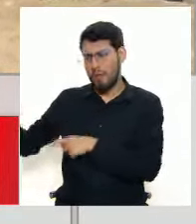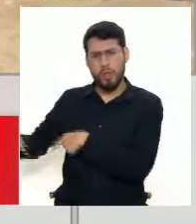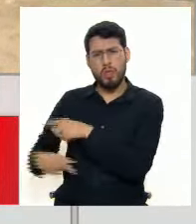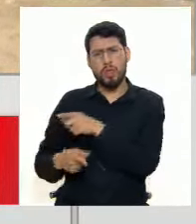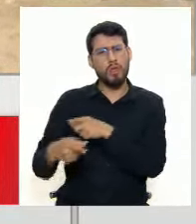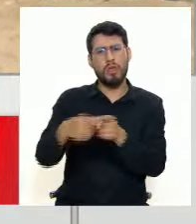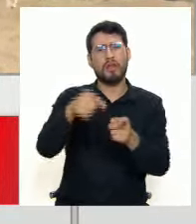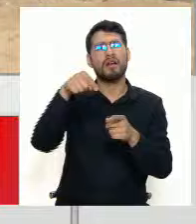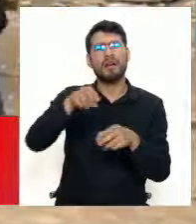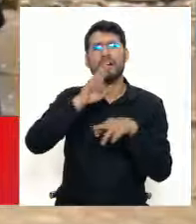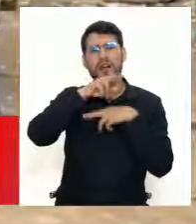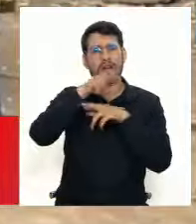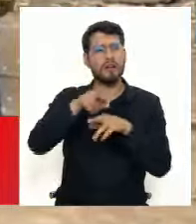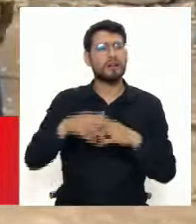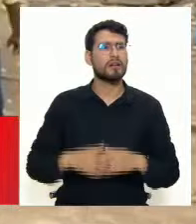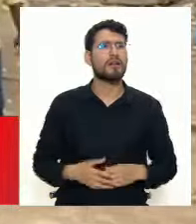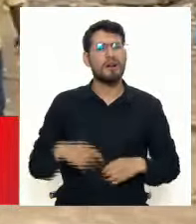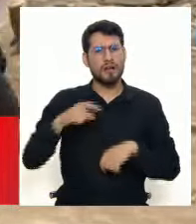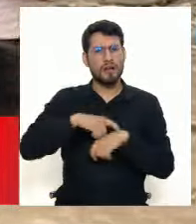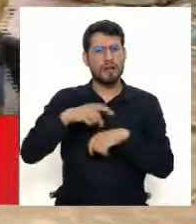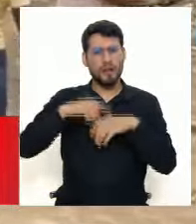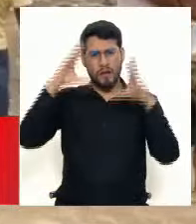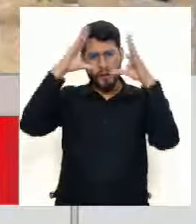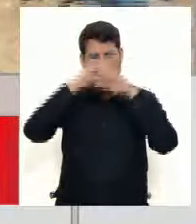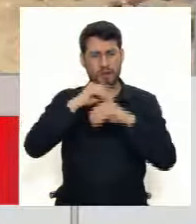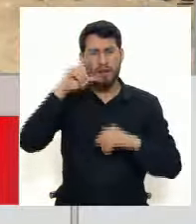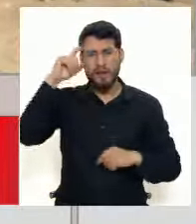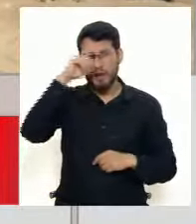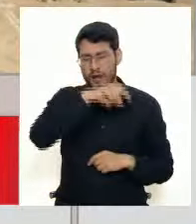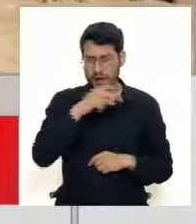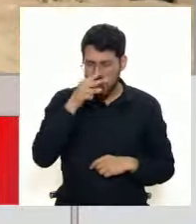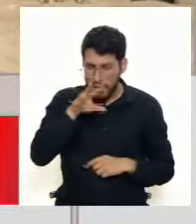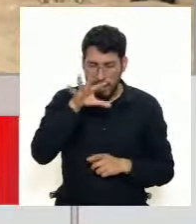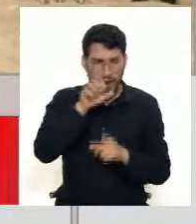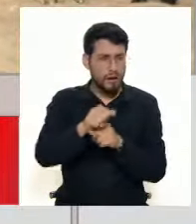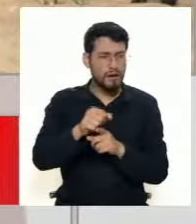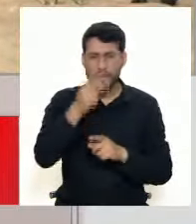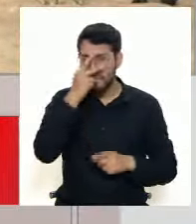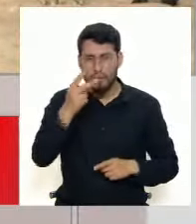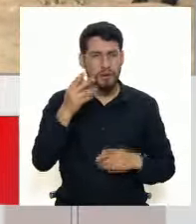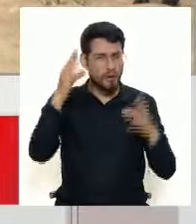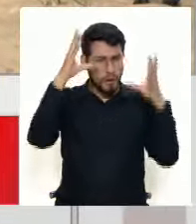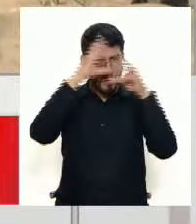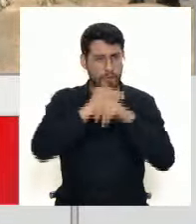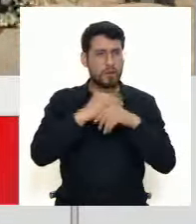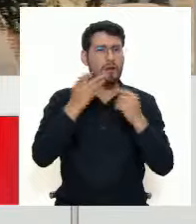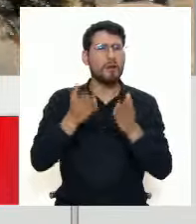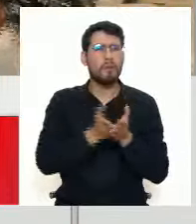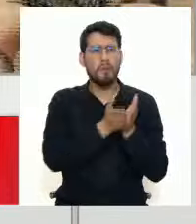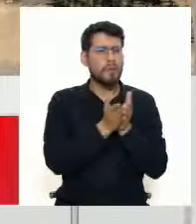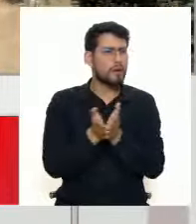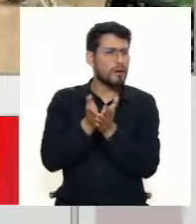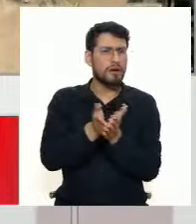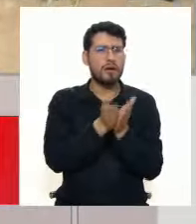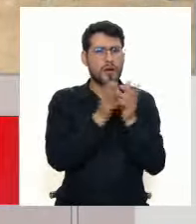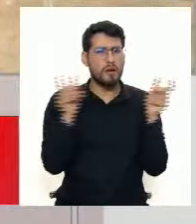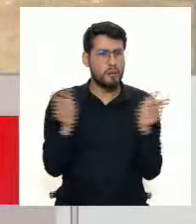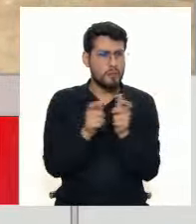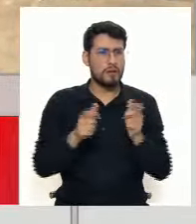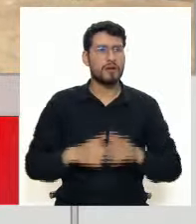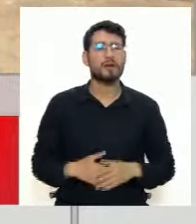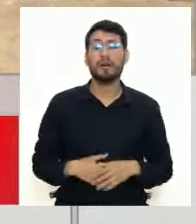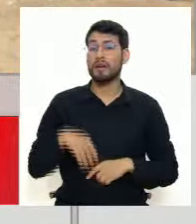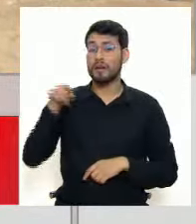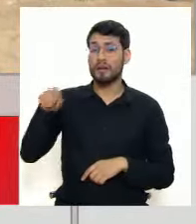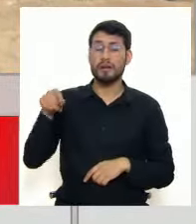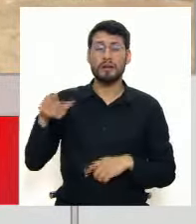el caudal del río, y sobre todo en horas de la noche es muy difícil, se dificulta la visión, sobre todo para embarcaciones pequeñas. En